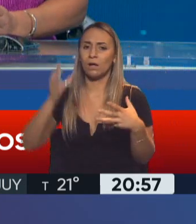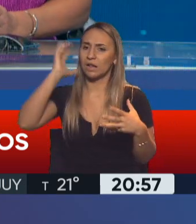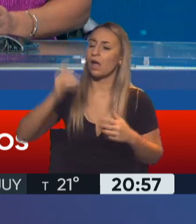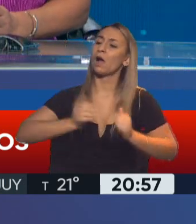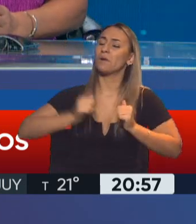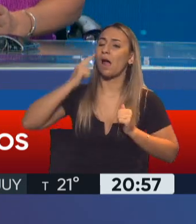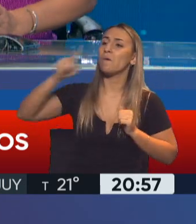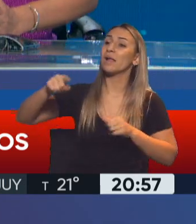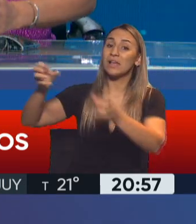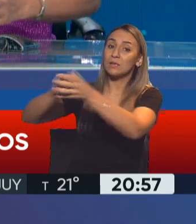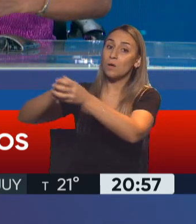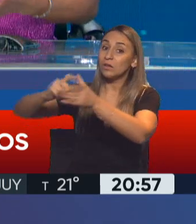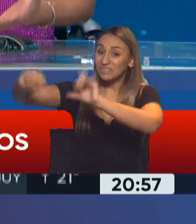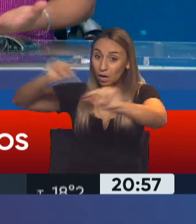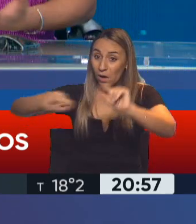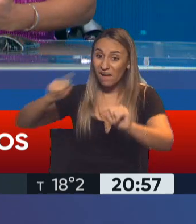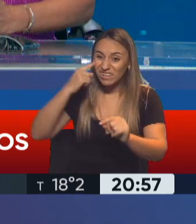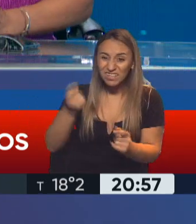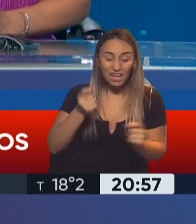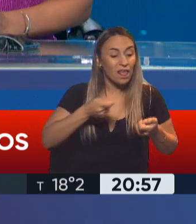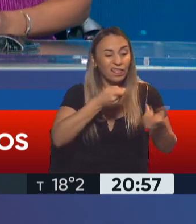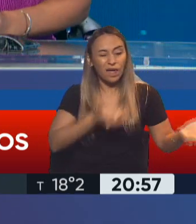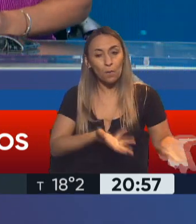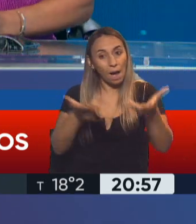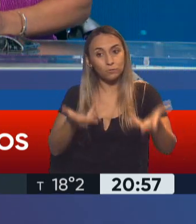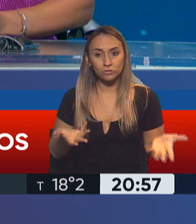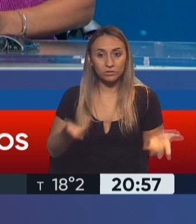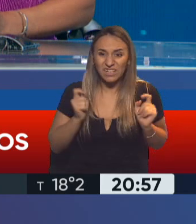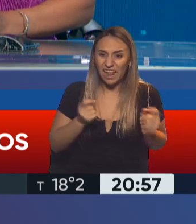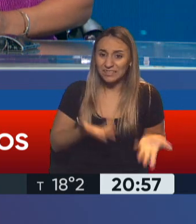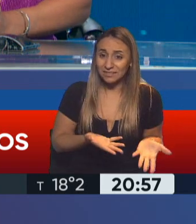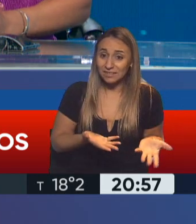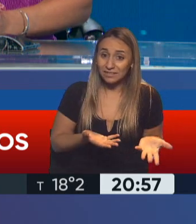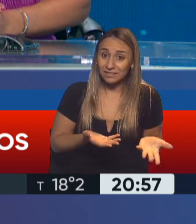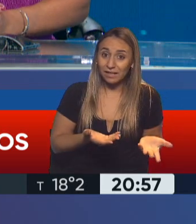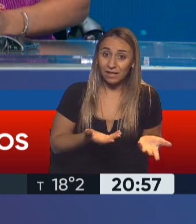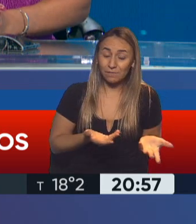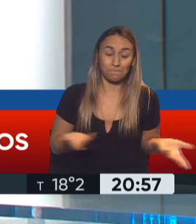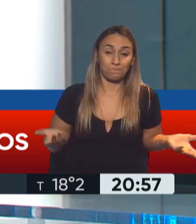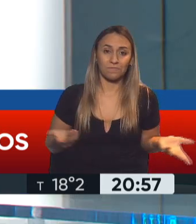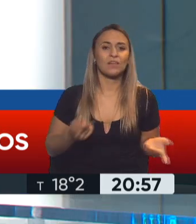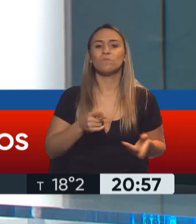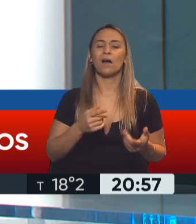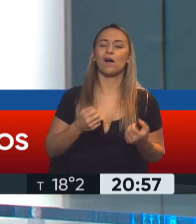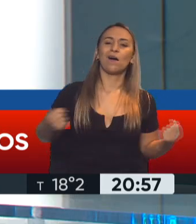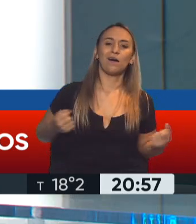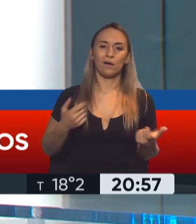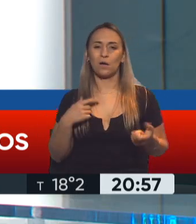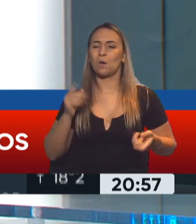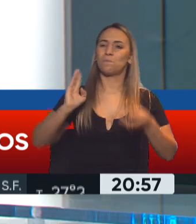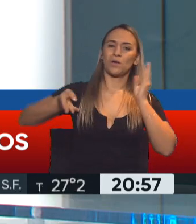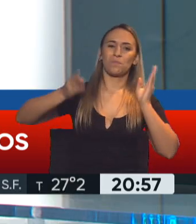esto me incentiva a estudiar a esperar alguien es terrible son patrón esas consignas además son patoteros practican el